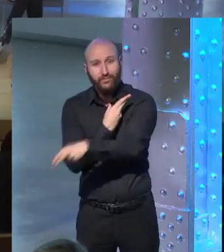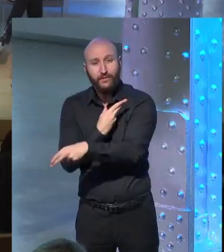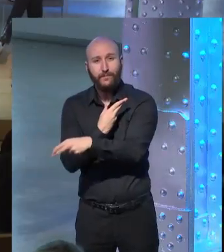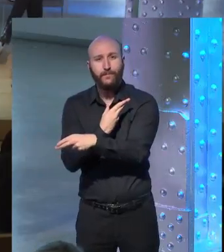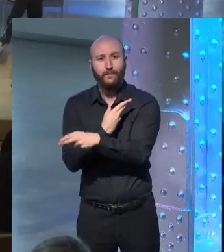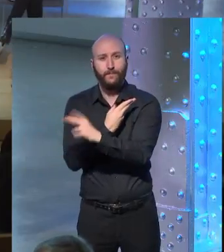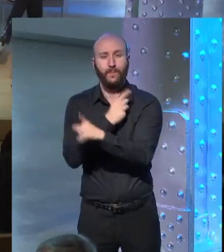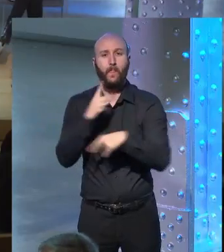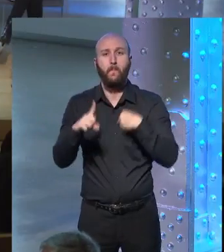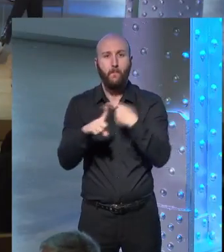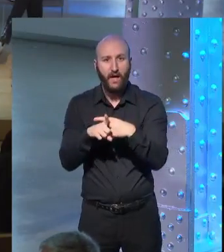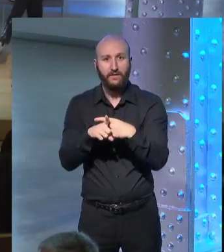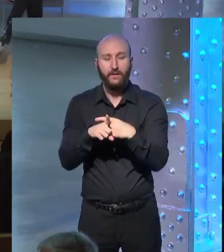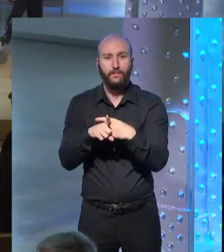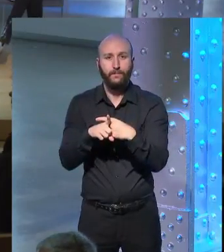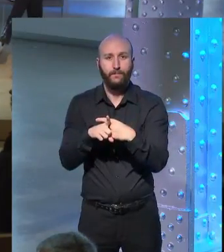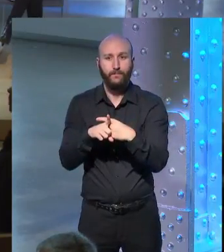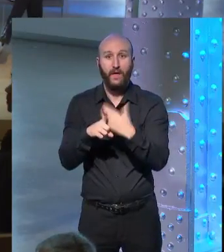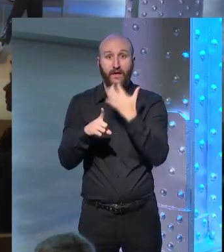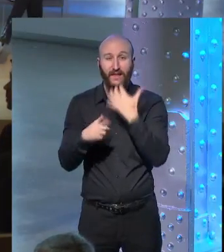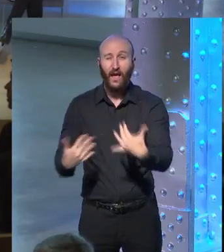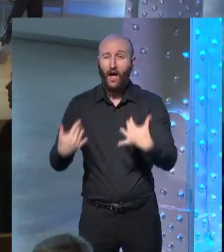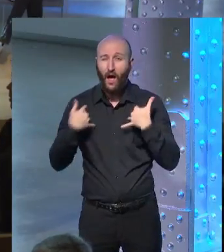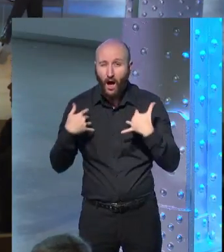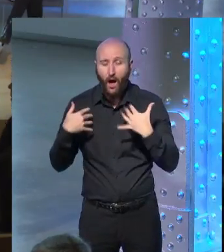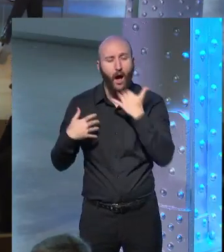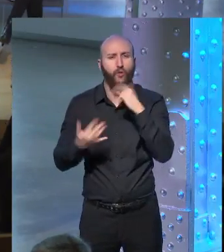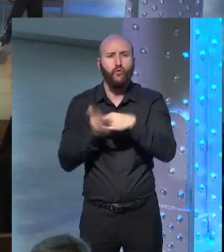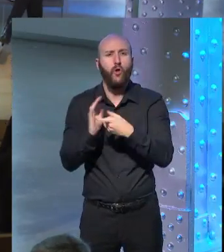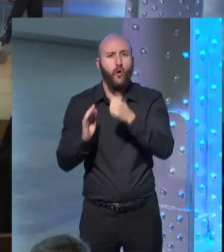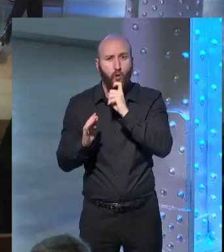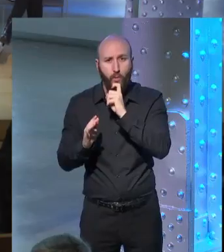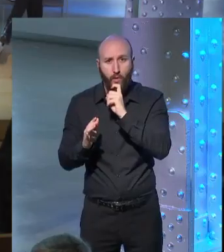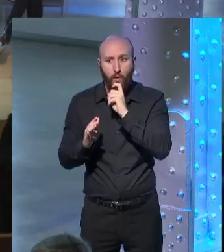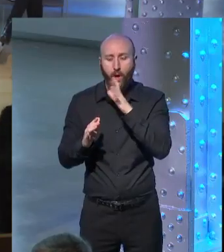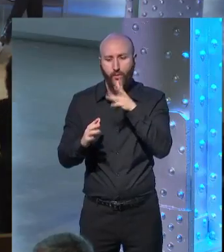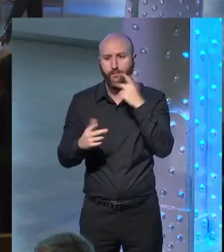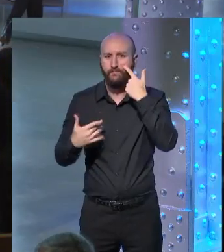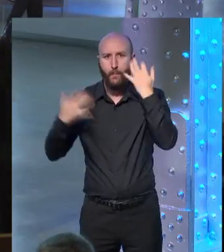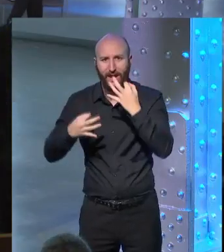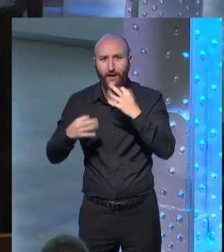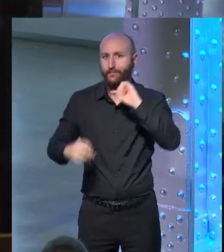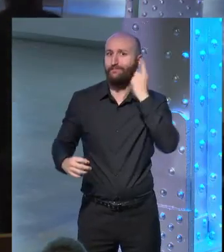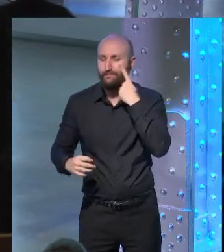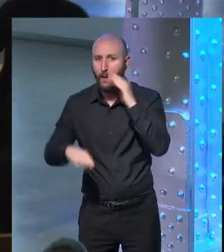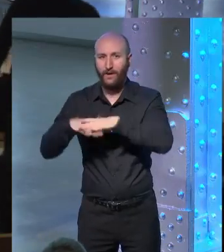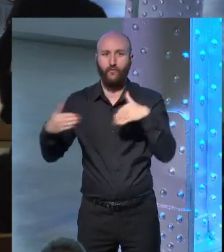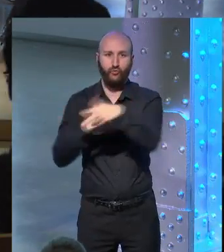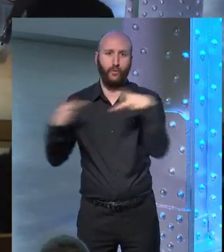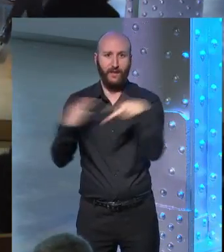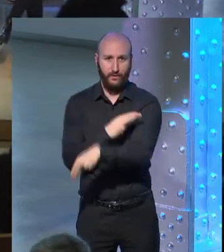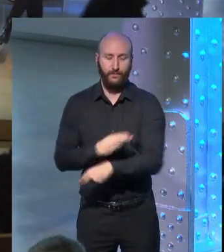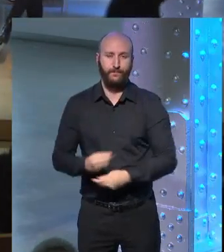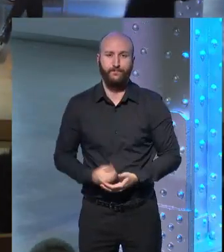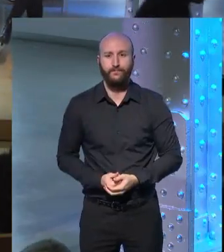en el caso de que seamos víctimas o sean víctimas. Vamos a conocer esos peligros para evitarlos simplemente.